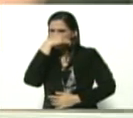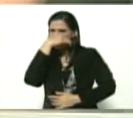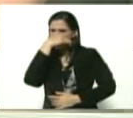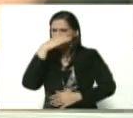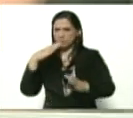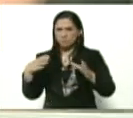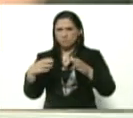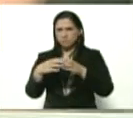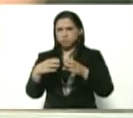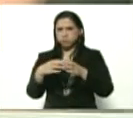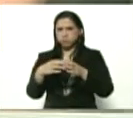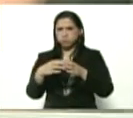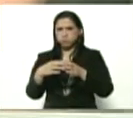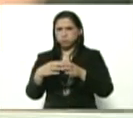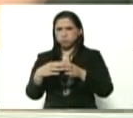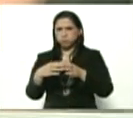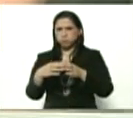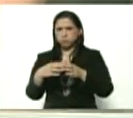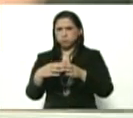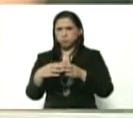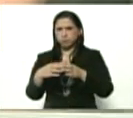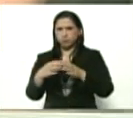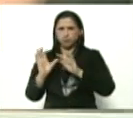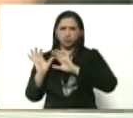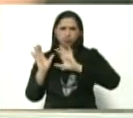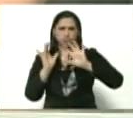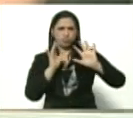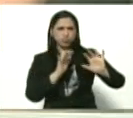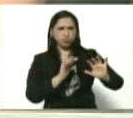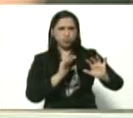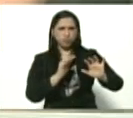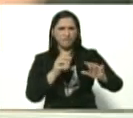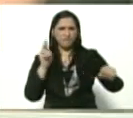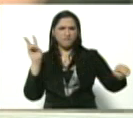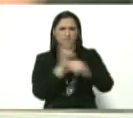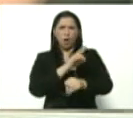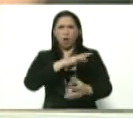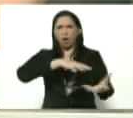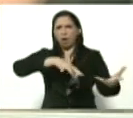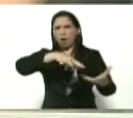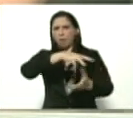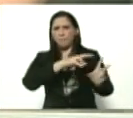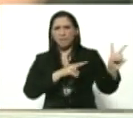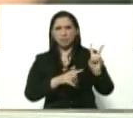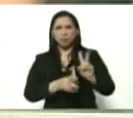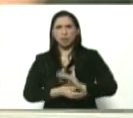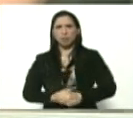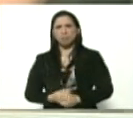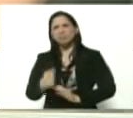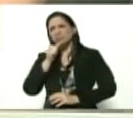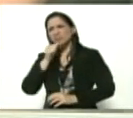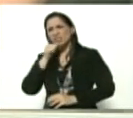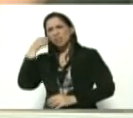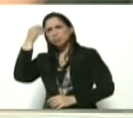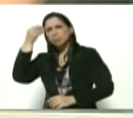que venía a llenar de violencia Venezuela? ¿Quién lo